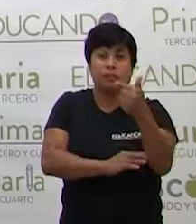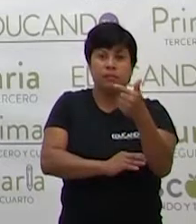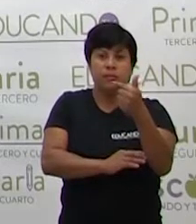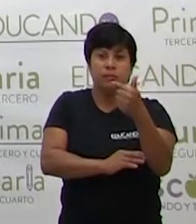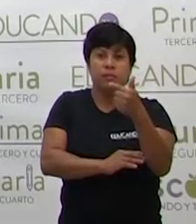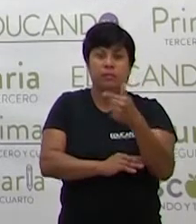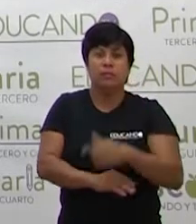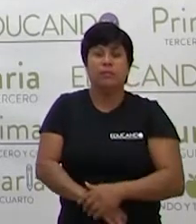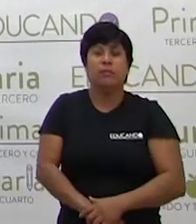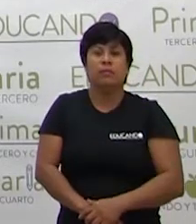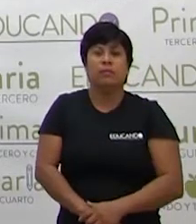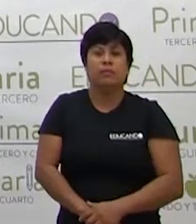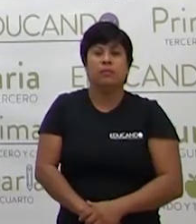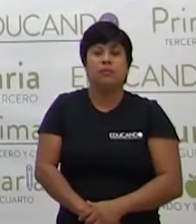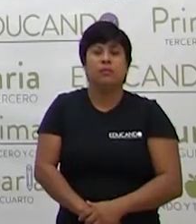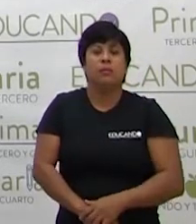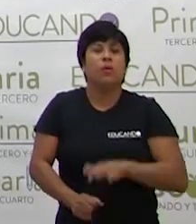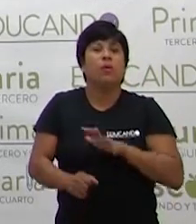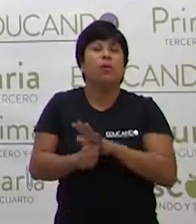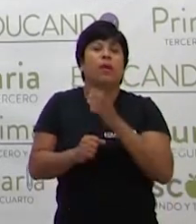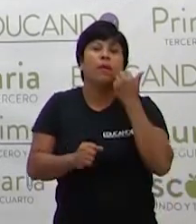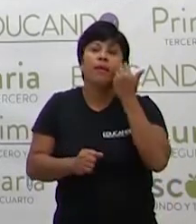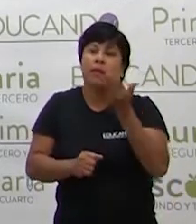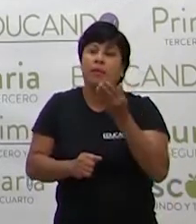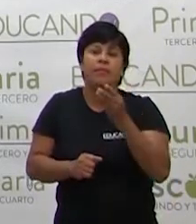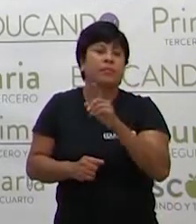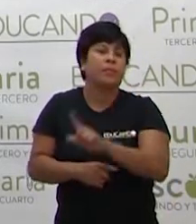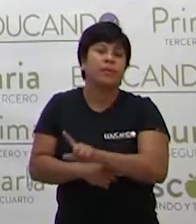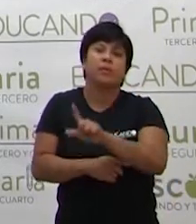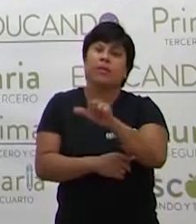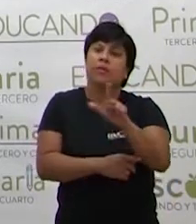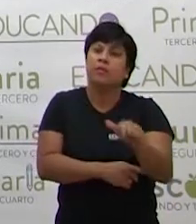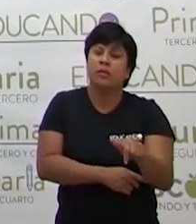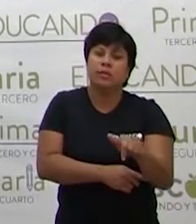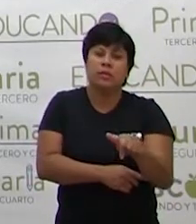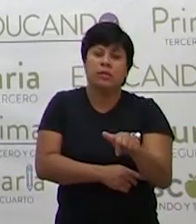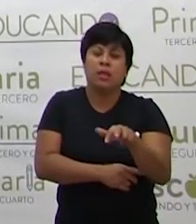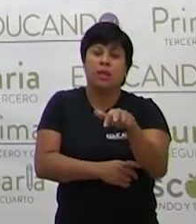13,657? Pues cualquiera que vaya después de